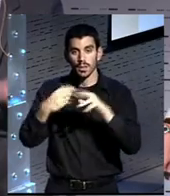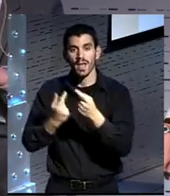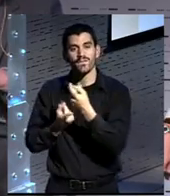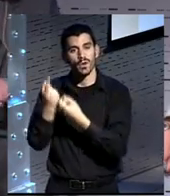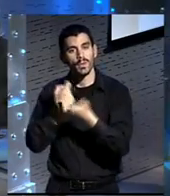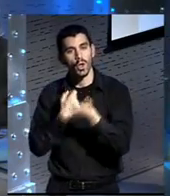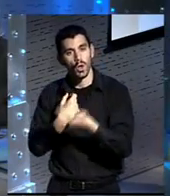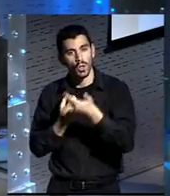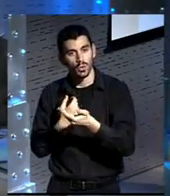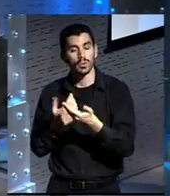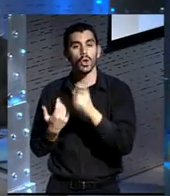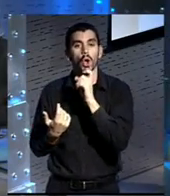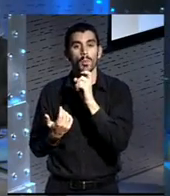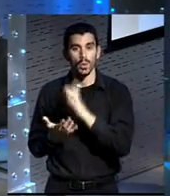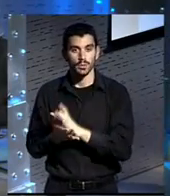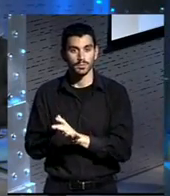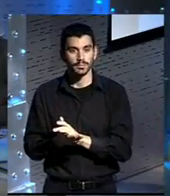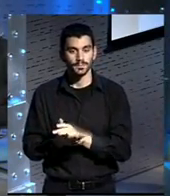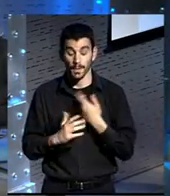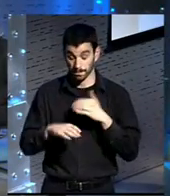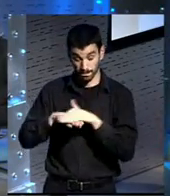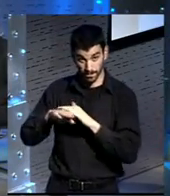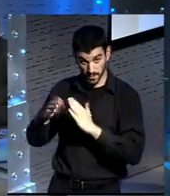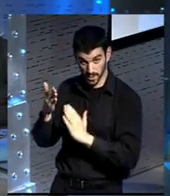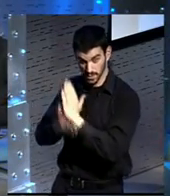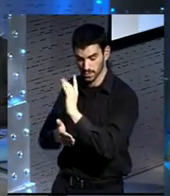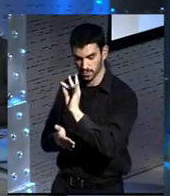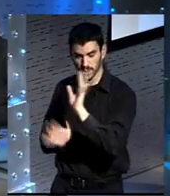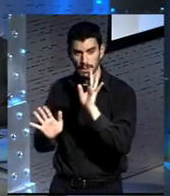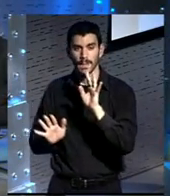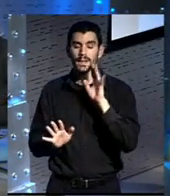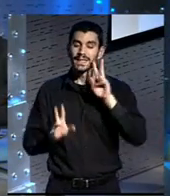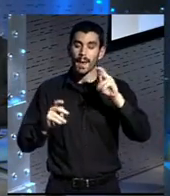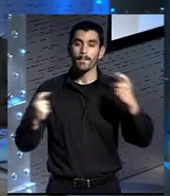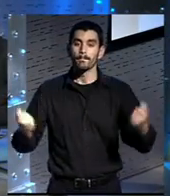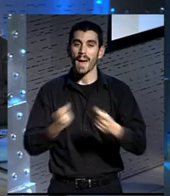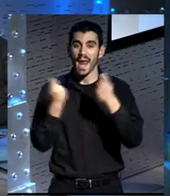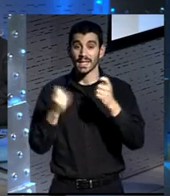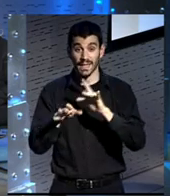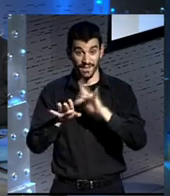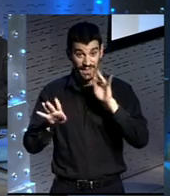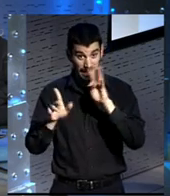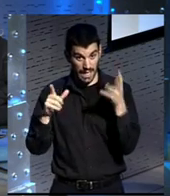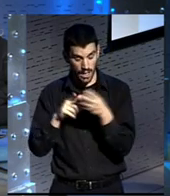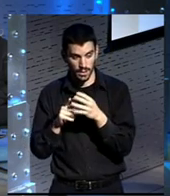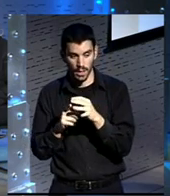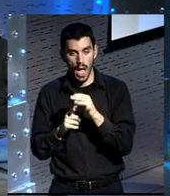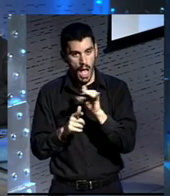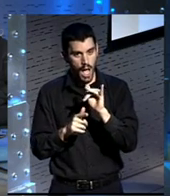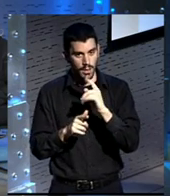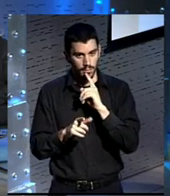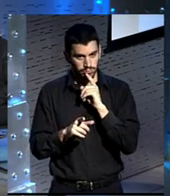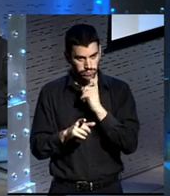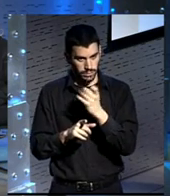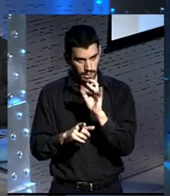marketing. Sí, adelante. Sí, el marketing digital evidentemente tiene todo eso. Para nosotros en el